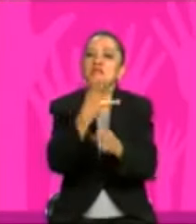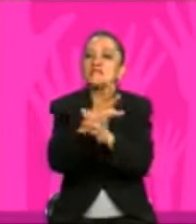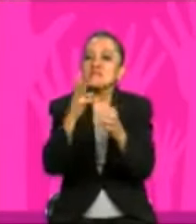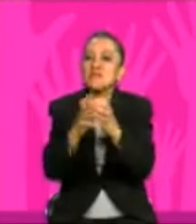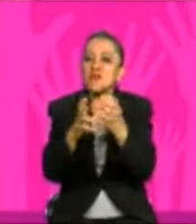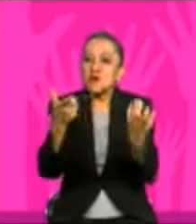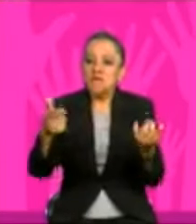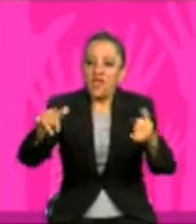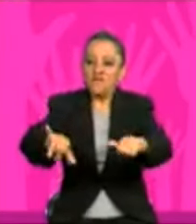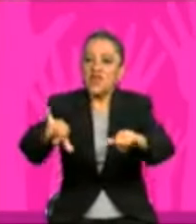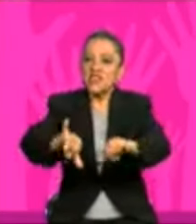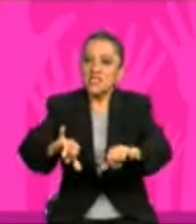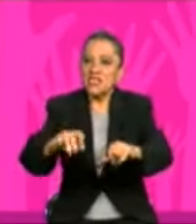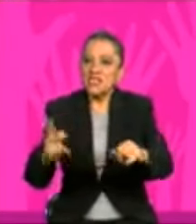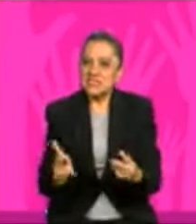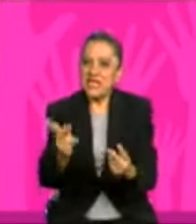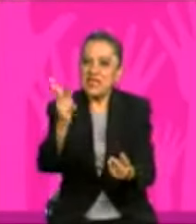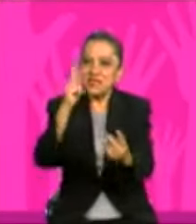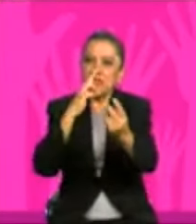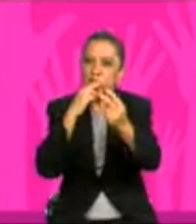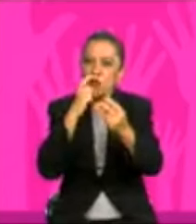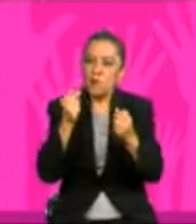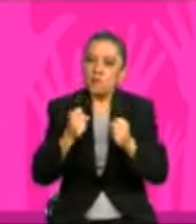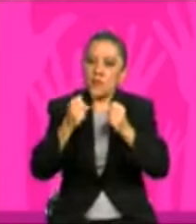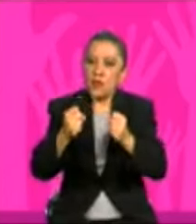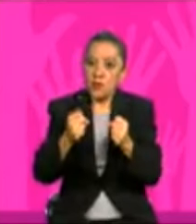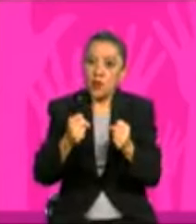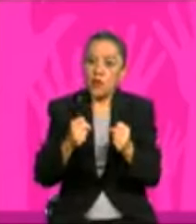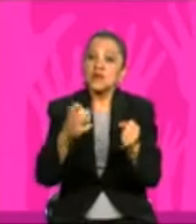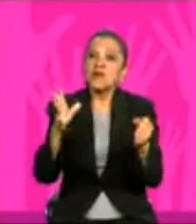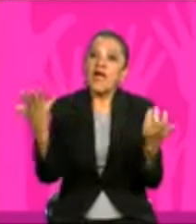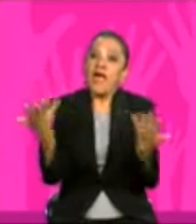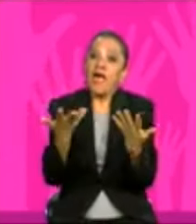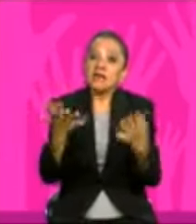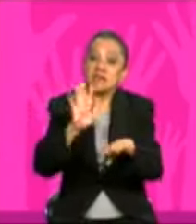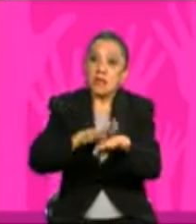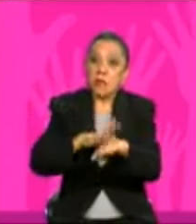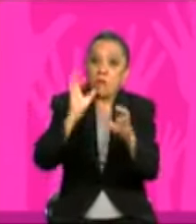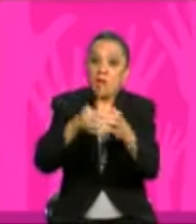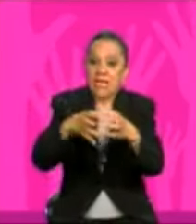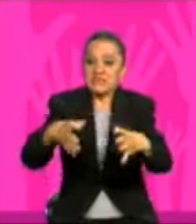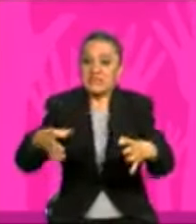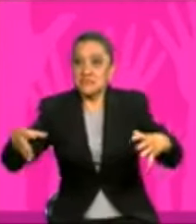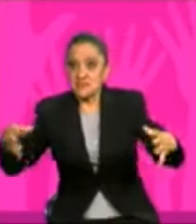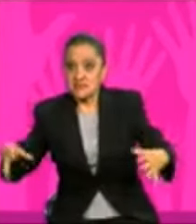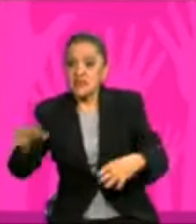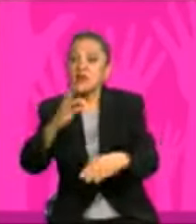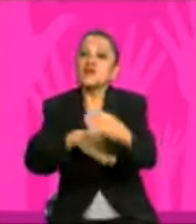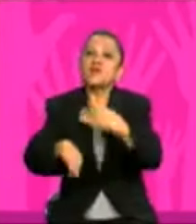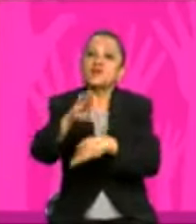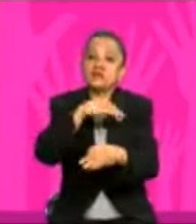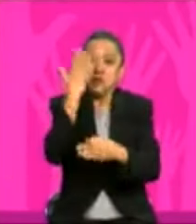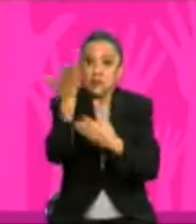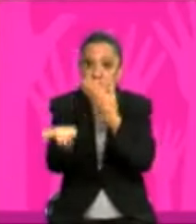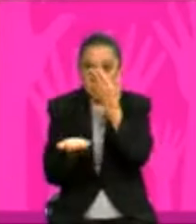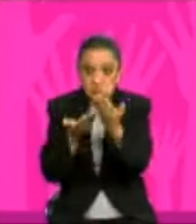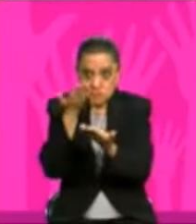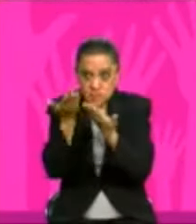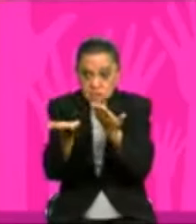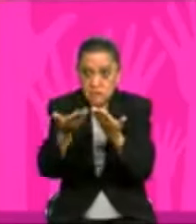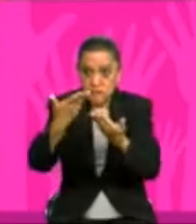el fertilizante, haremos un programa de extensionismo y atenderemos todas las demandas que ellos nos